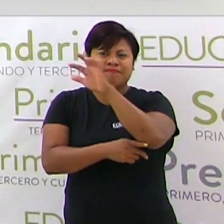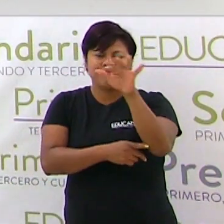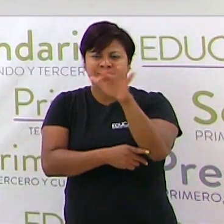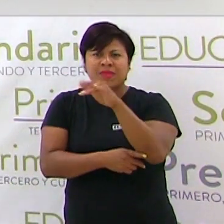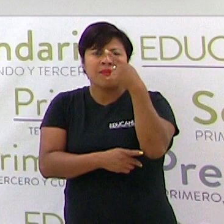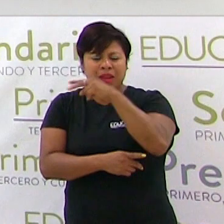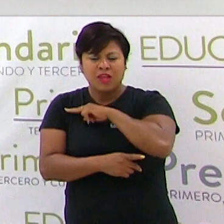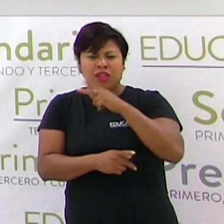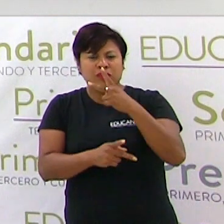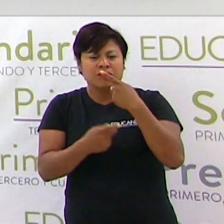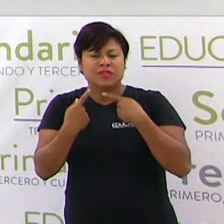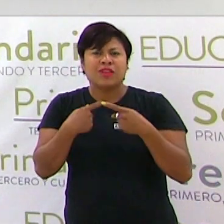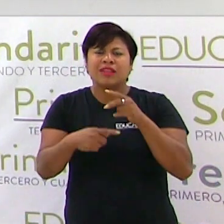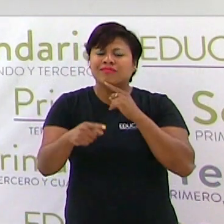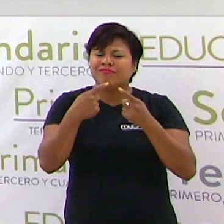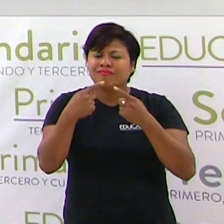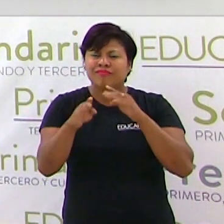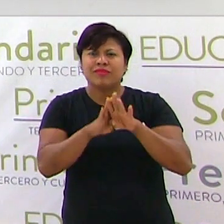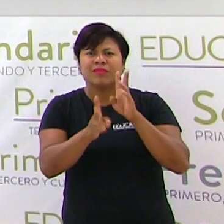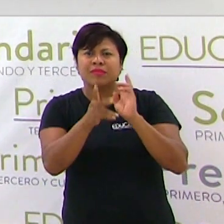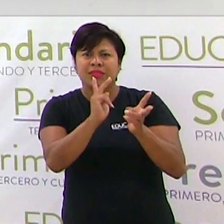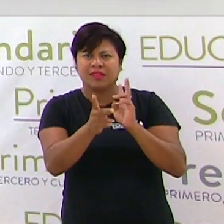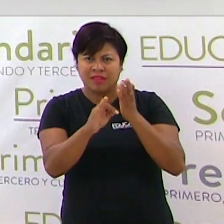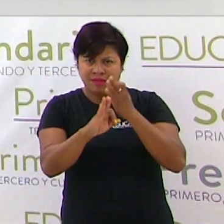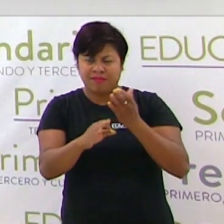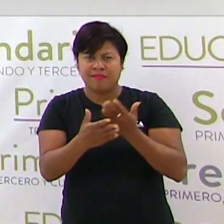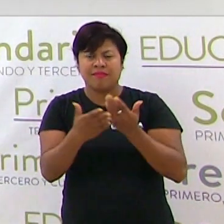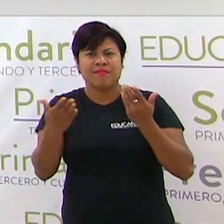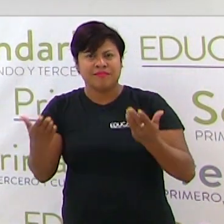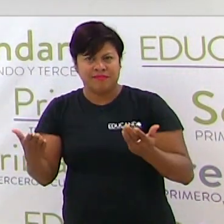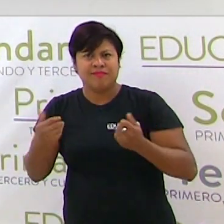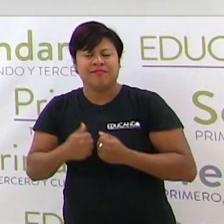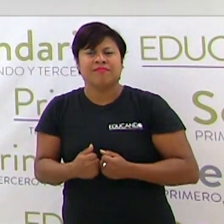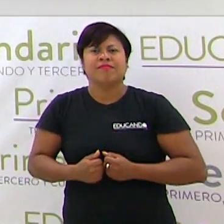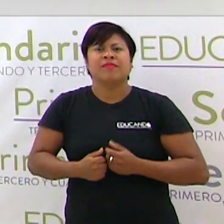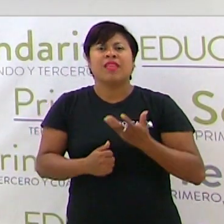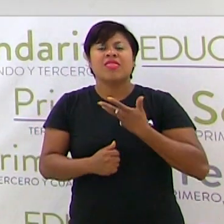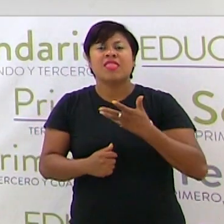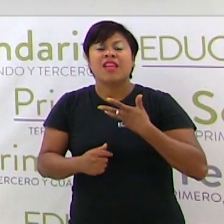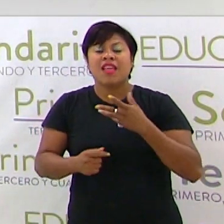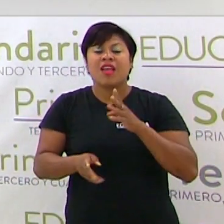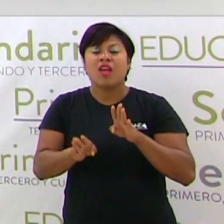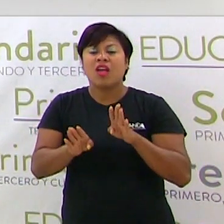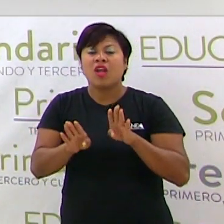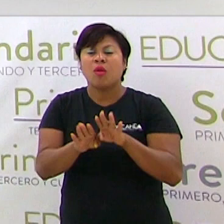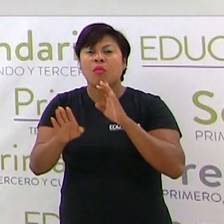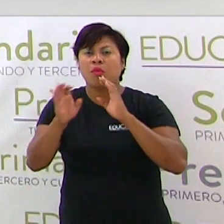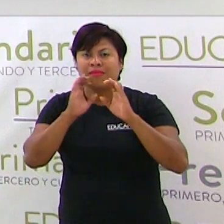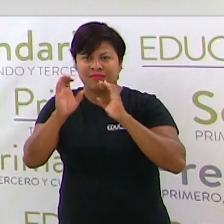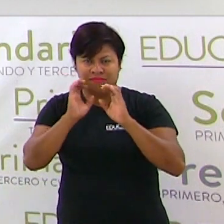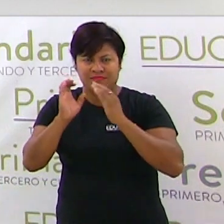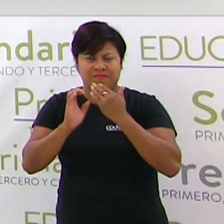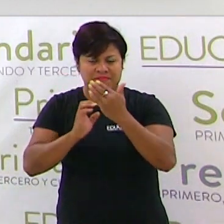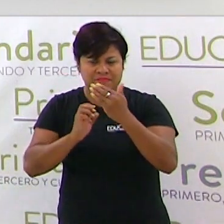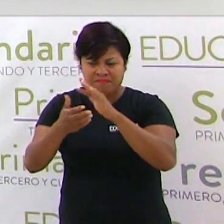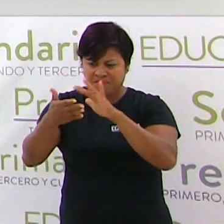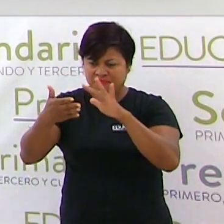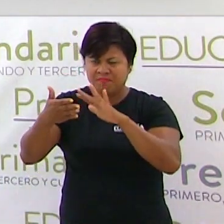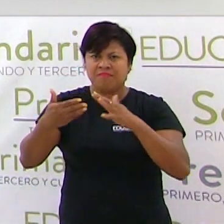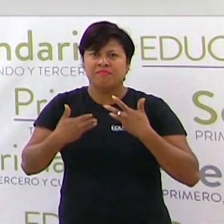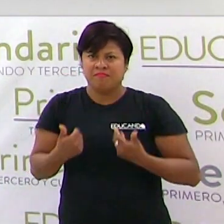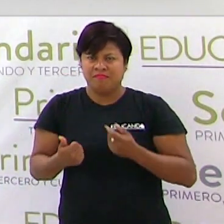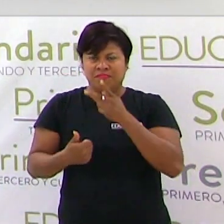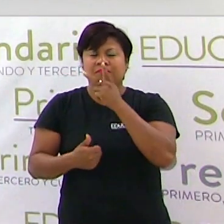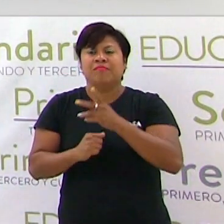dos personas que están en este momento teniendo una interacción comunicativa. Bueno, vamos ahora